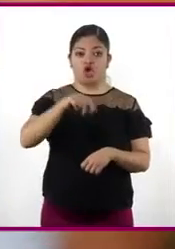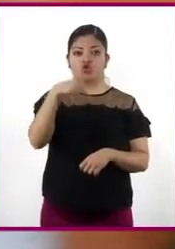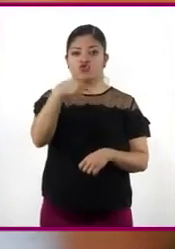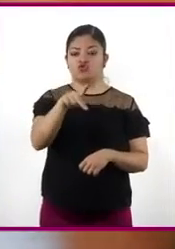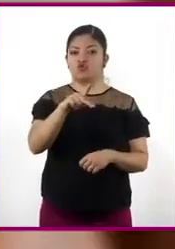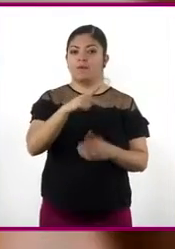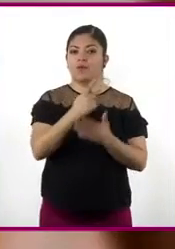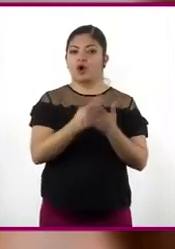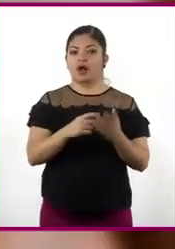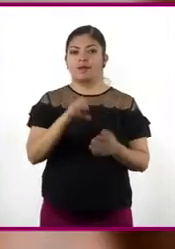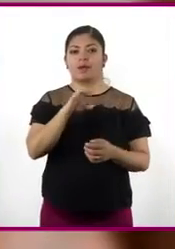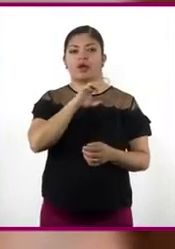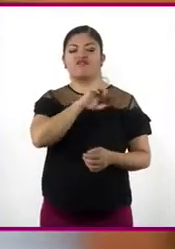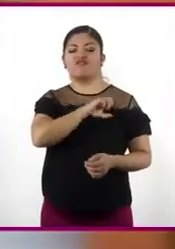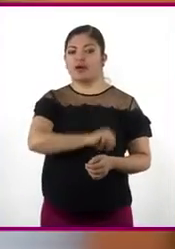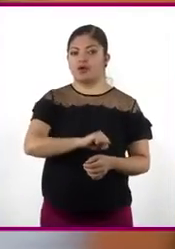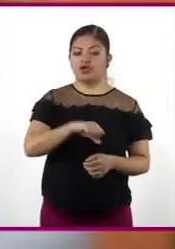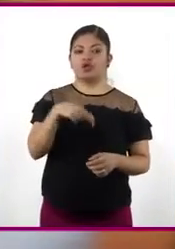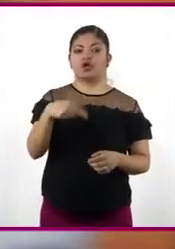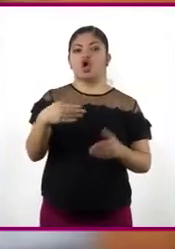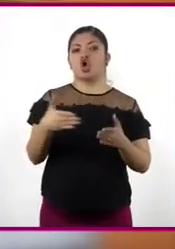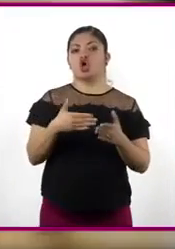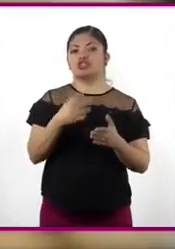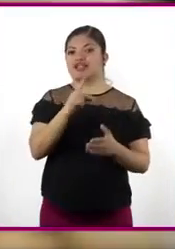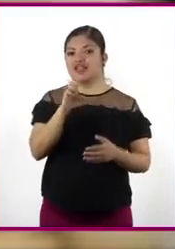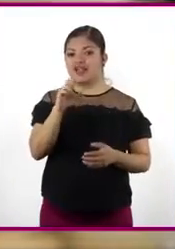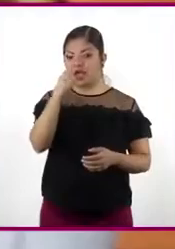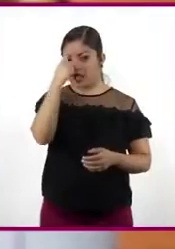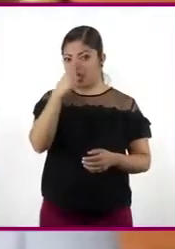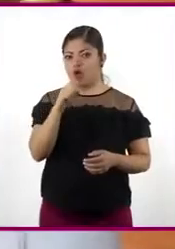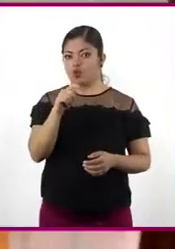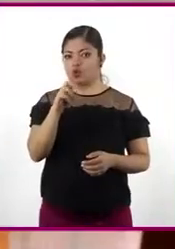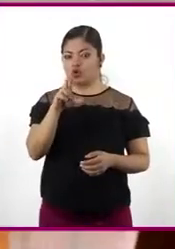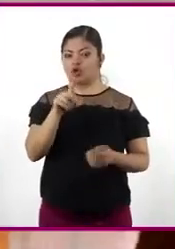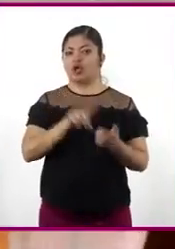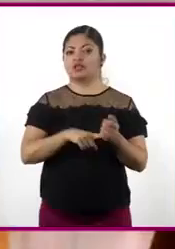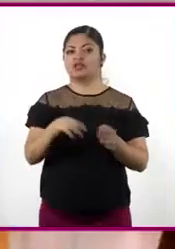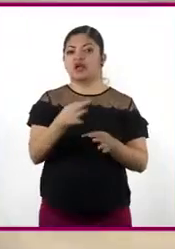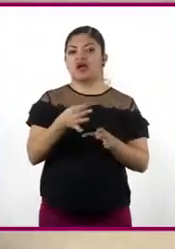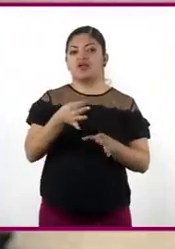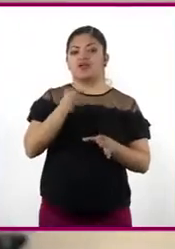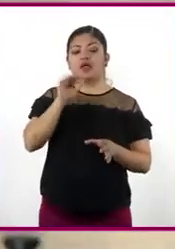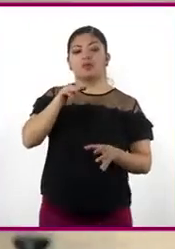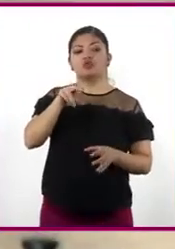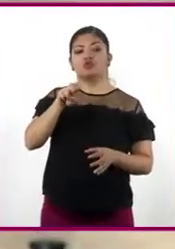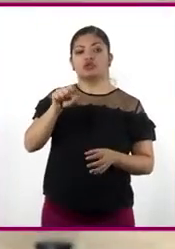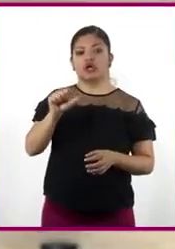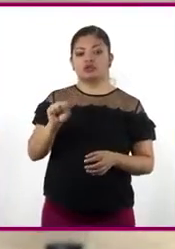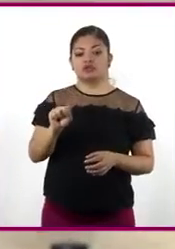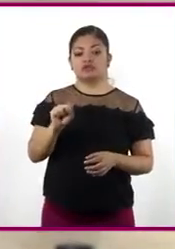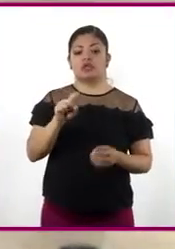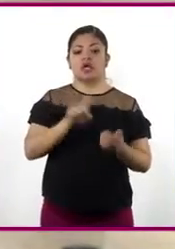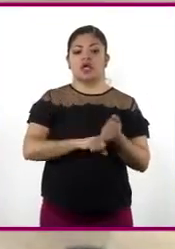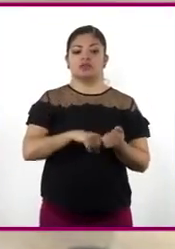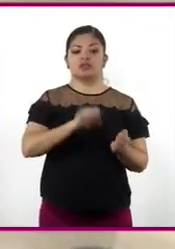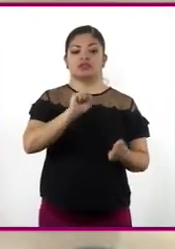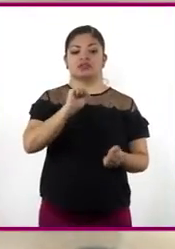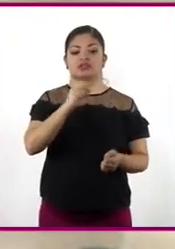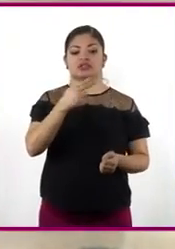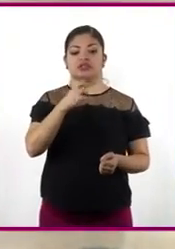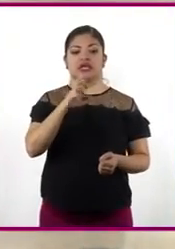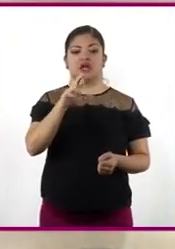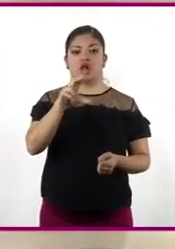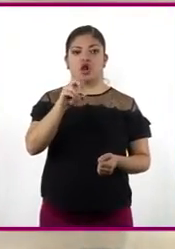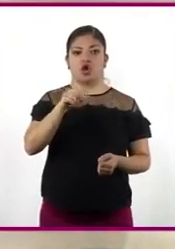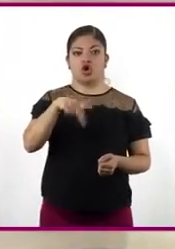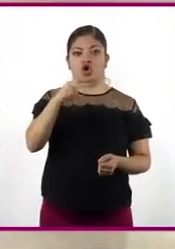favorito Cocina de Autor, nos acompañan en el Café de las Musas Sherlock Holmes, el famoso detective inglés,